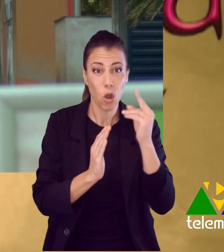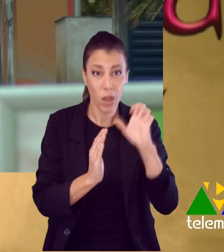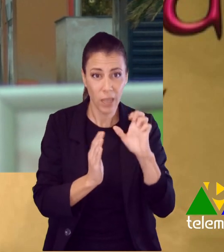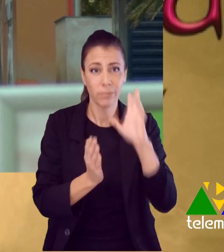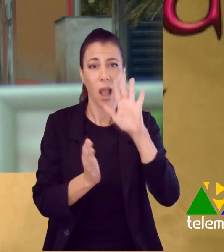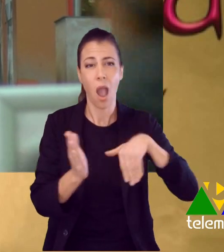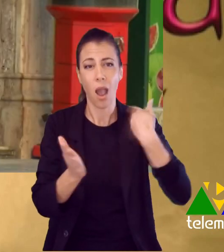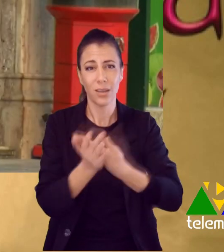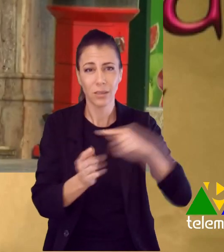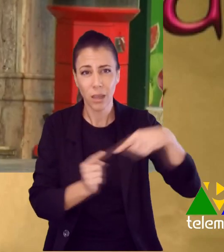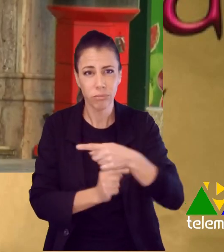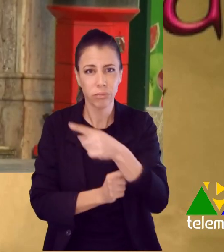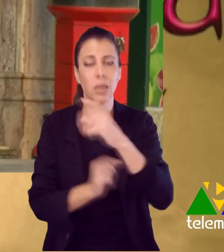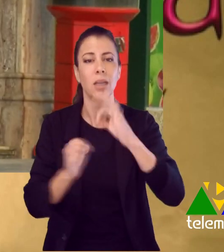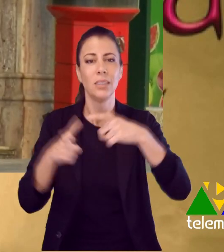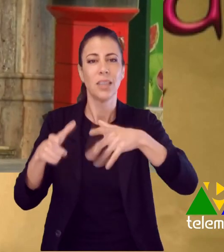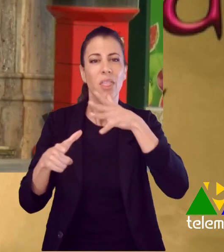hasta la acequia principal.